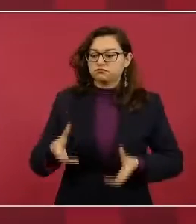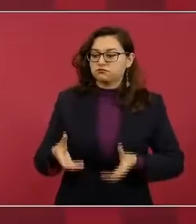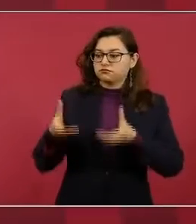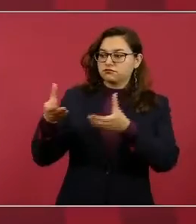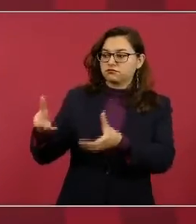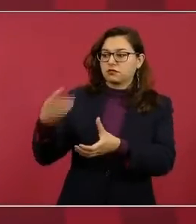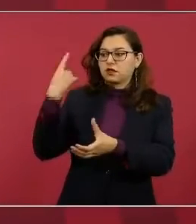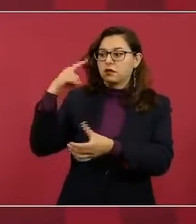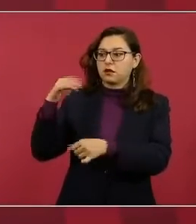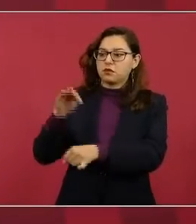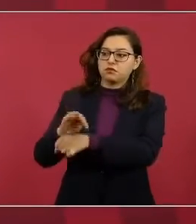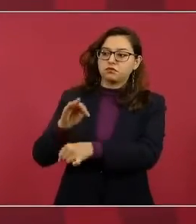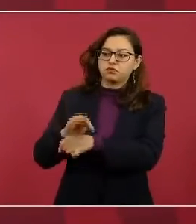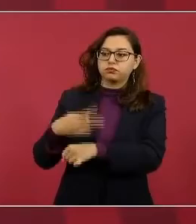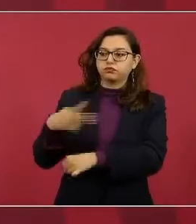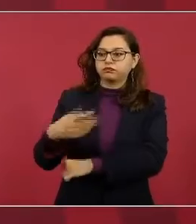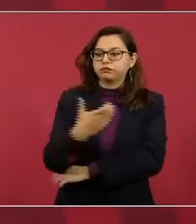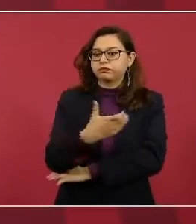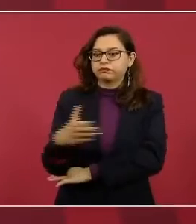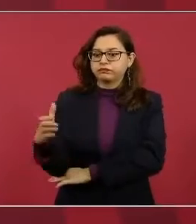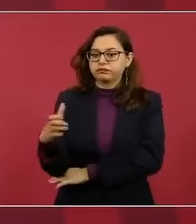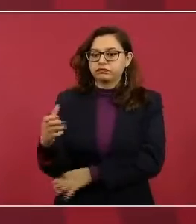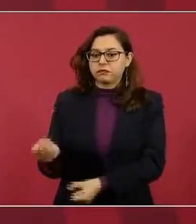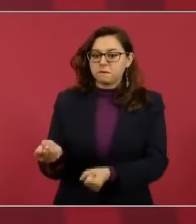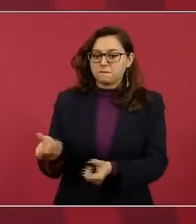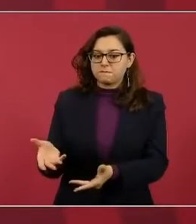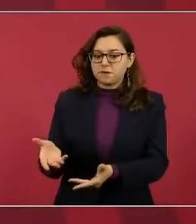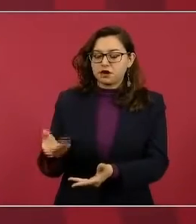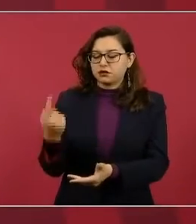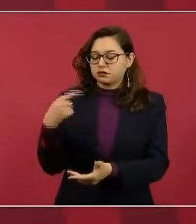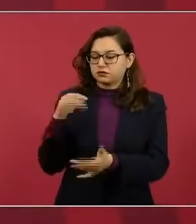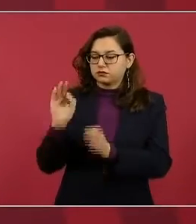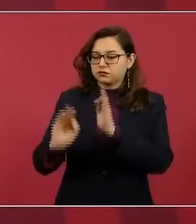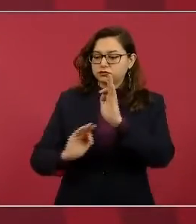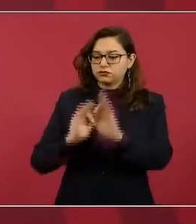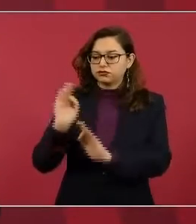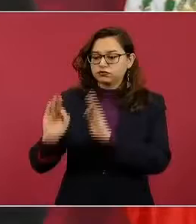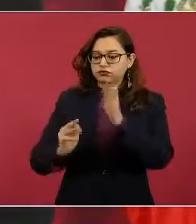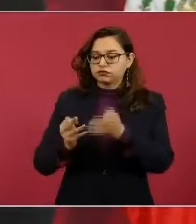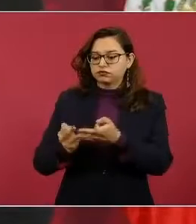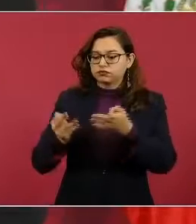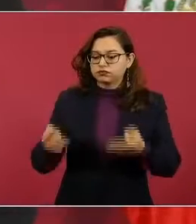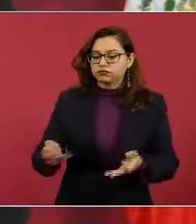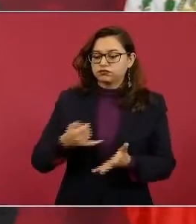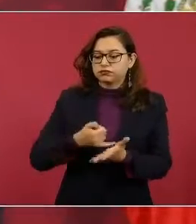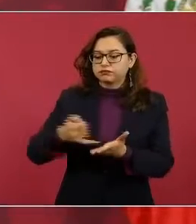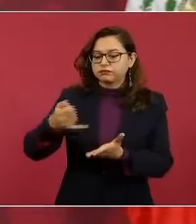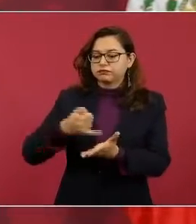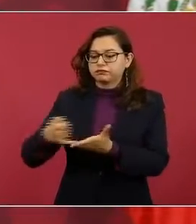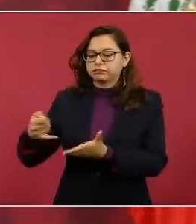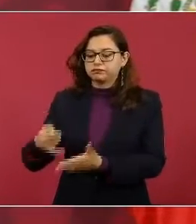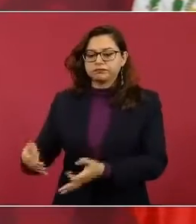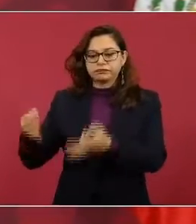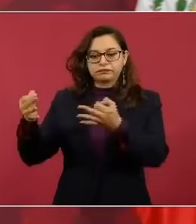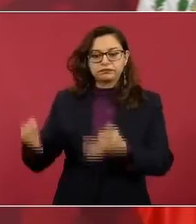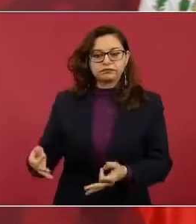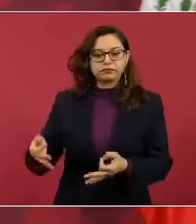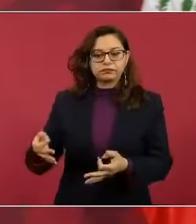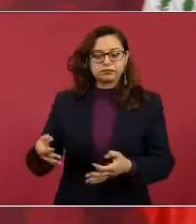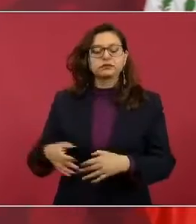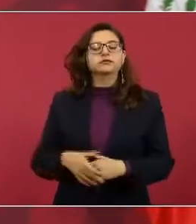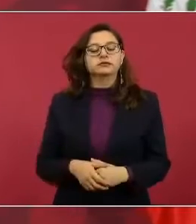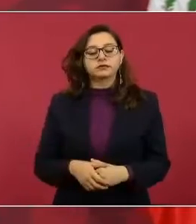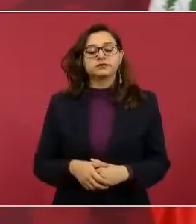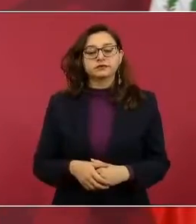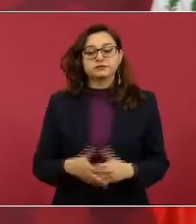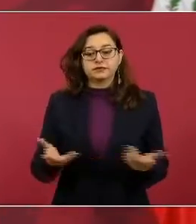las que reciben este abono, este fertilizante para el cultivo de la tierra. Entonces